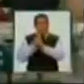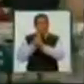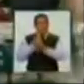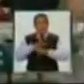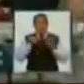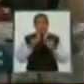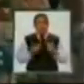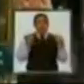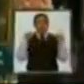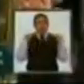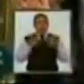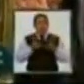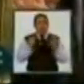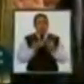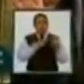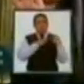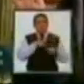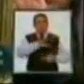misma cantidad